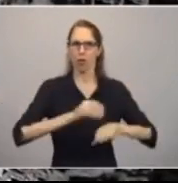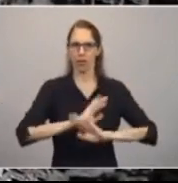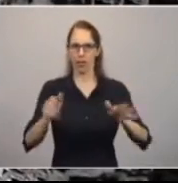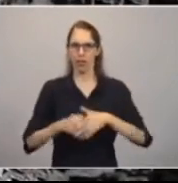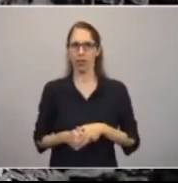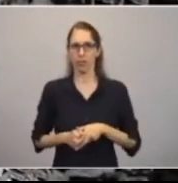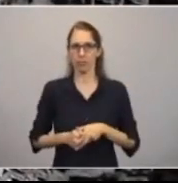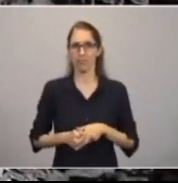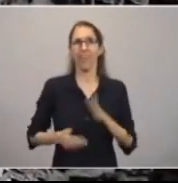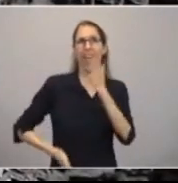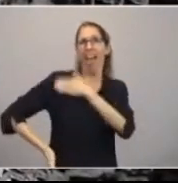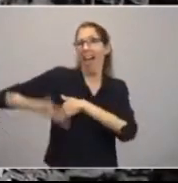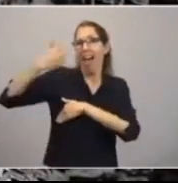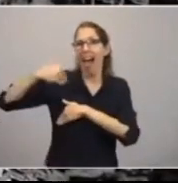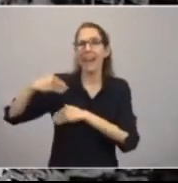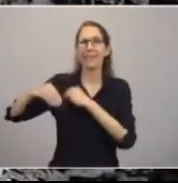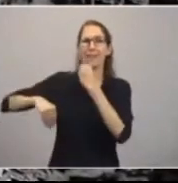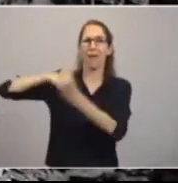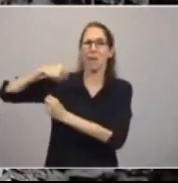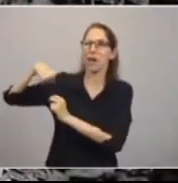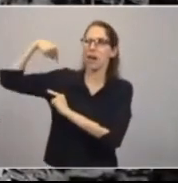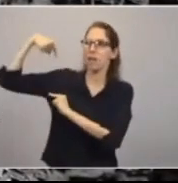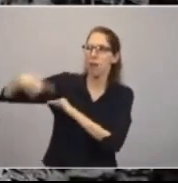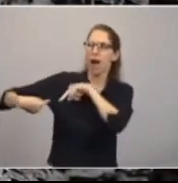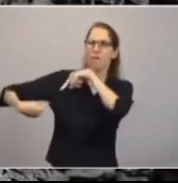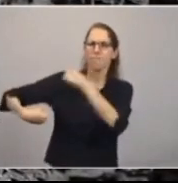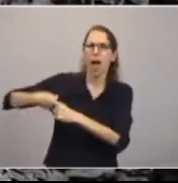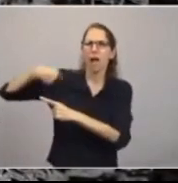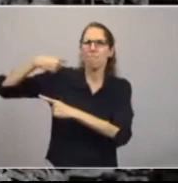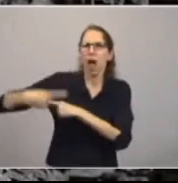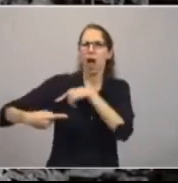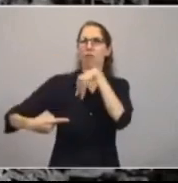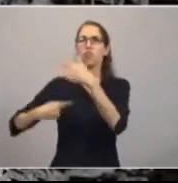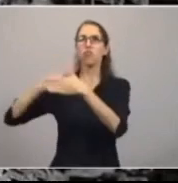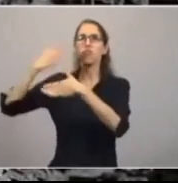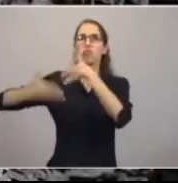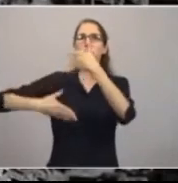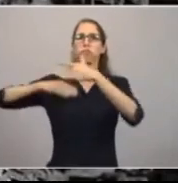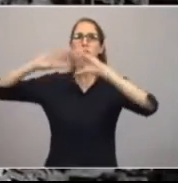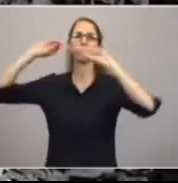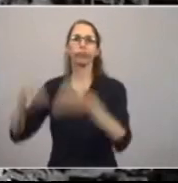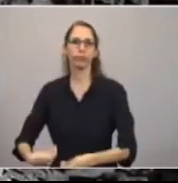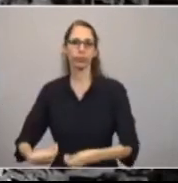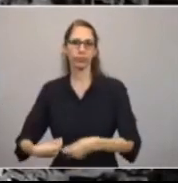Capitales que habían tardado décadas, generaciones para construirse. Erradicados.